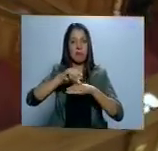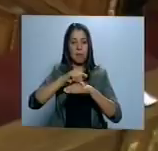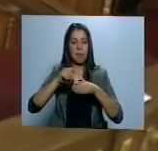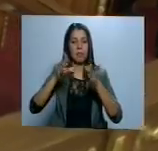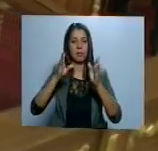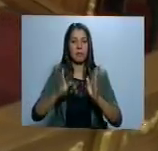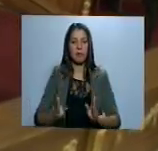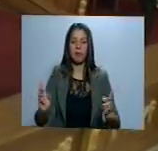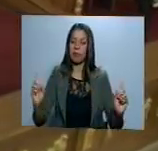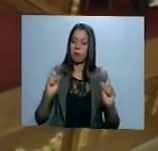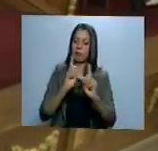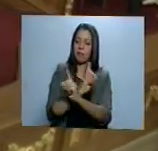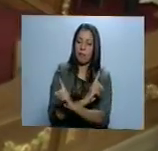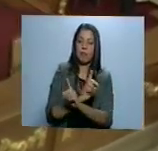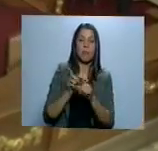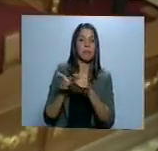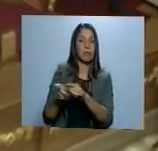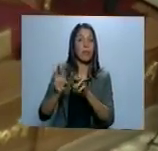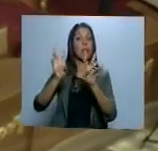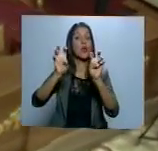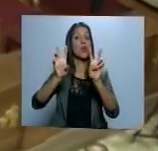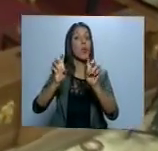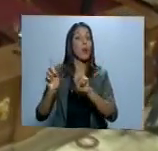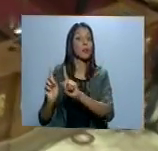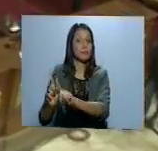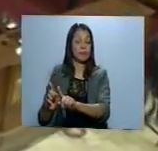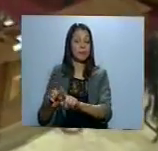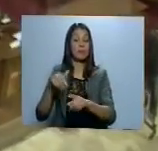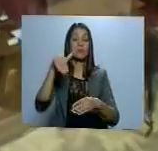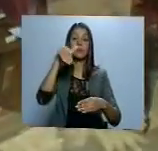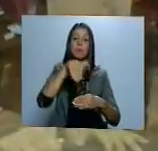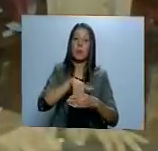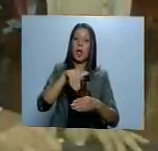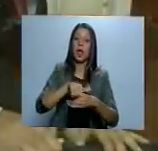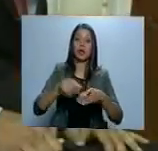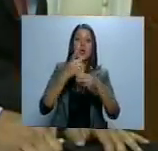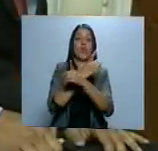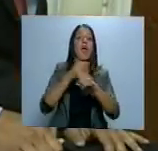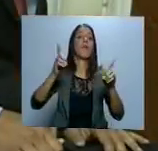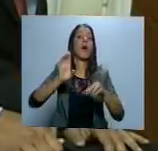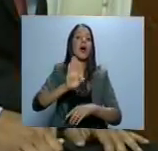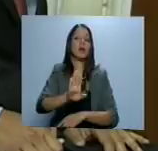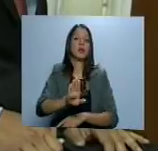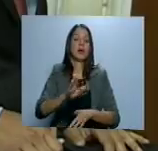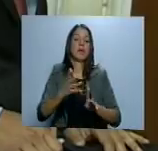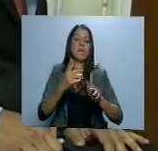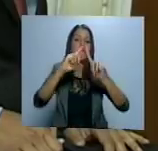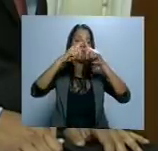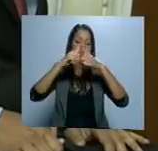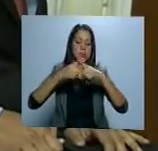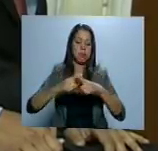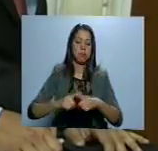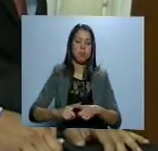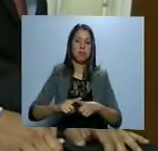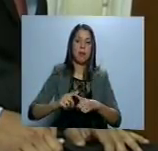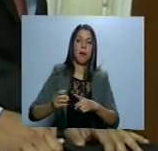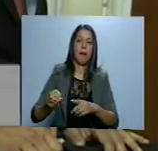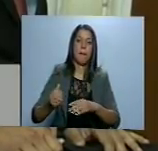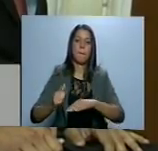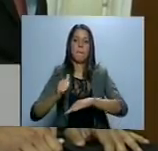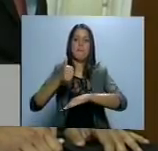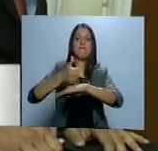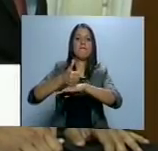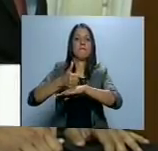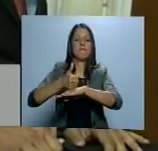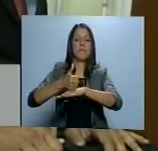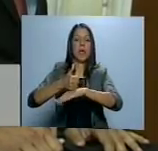través de una elección universal, directa y secreta, que contó con muchos más votos que este funcionario que se